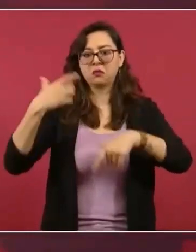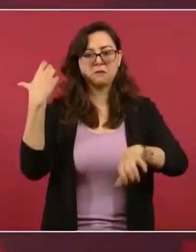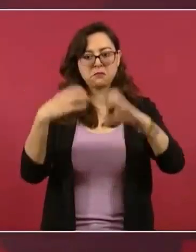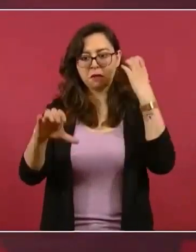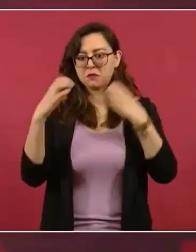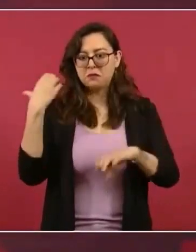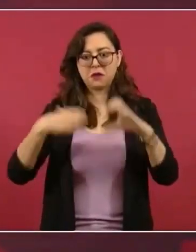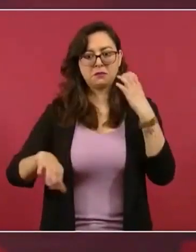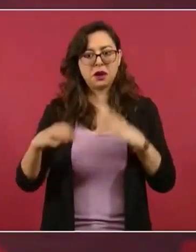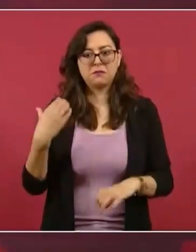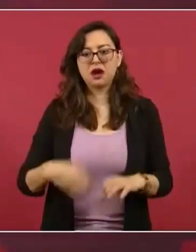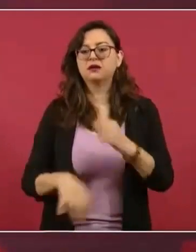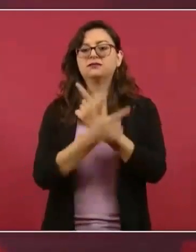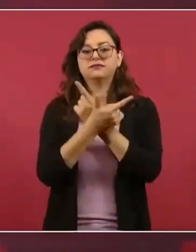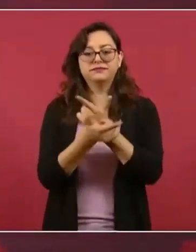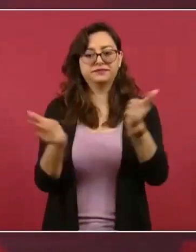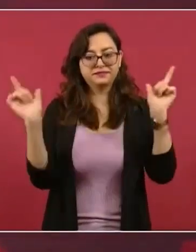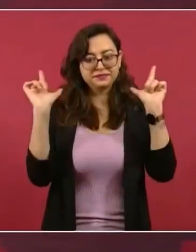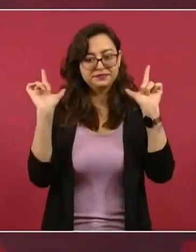y